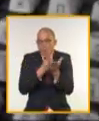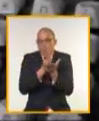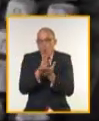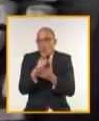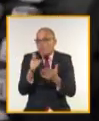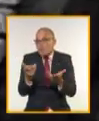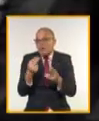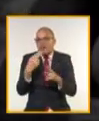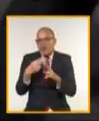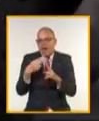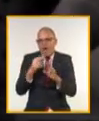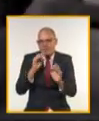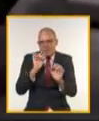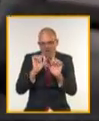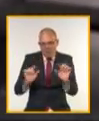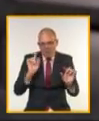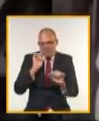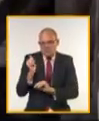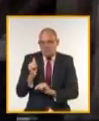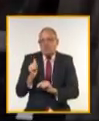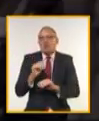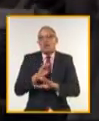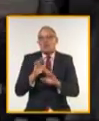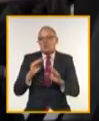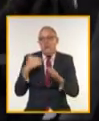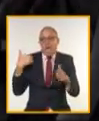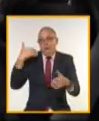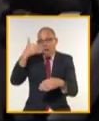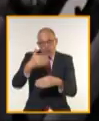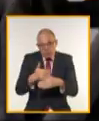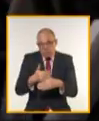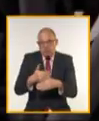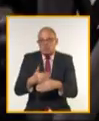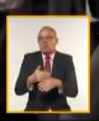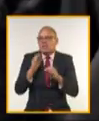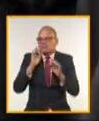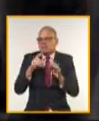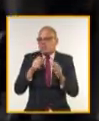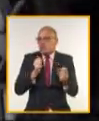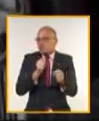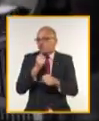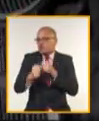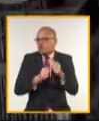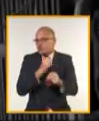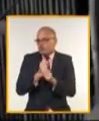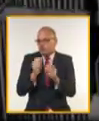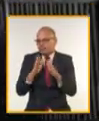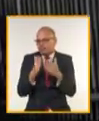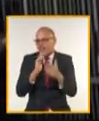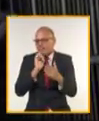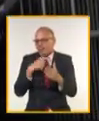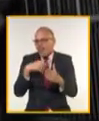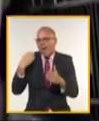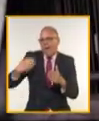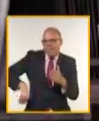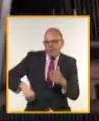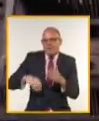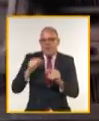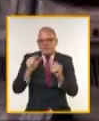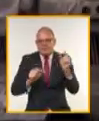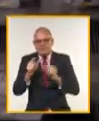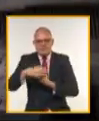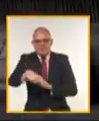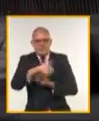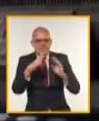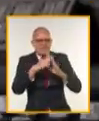comunidad. Desde entonces hasta la fecha fue el medio que mantenía la comunicación entre esos migrantes y